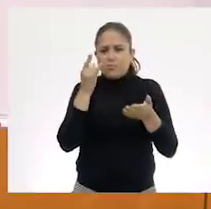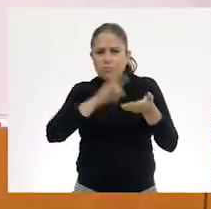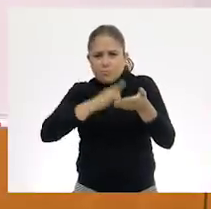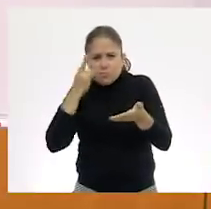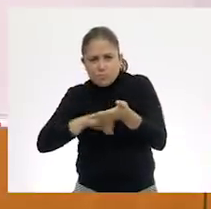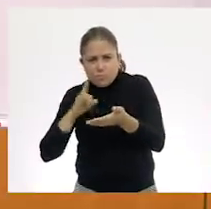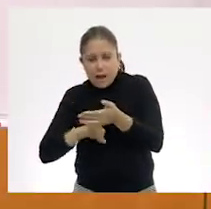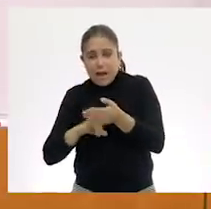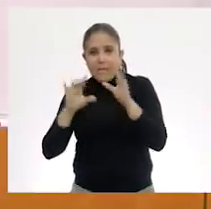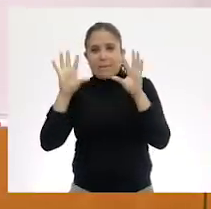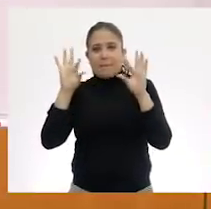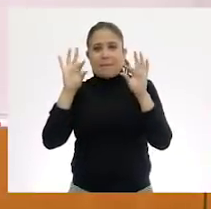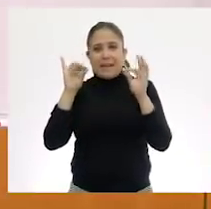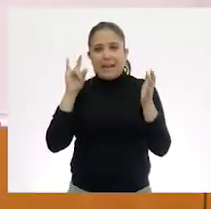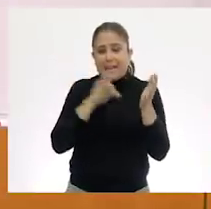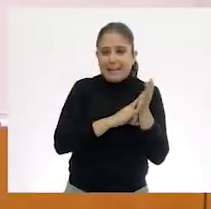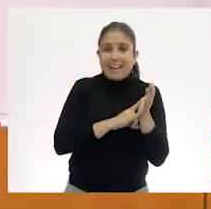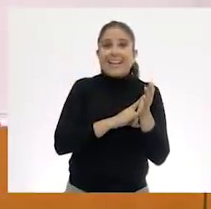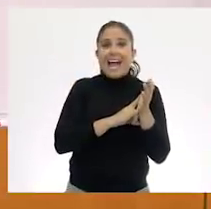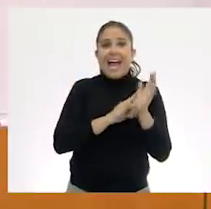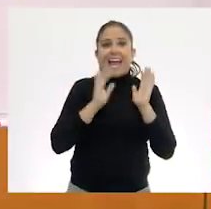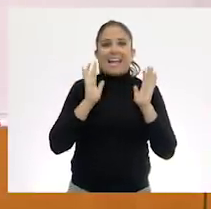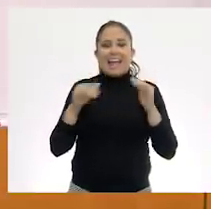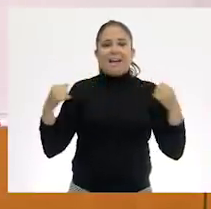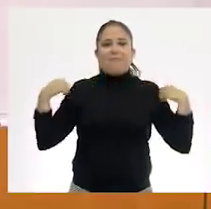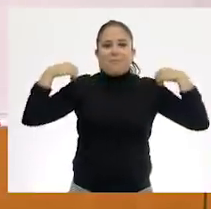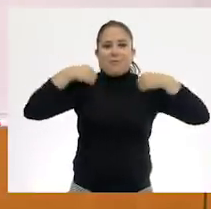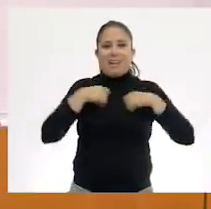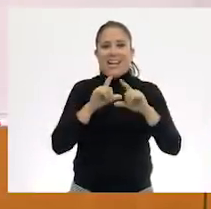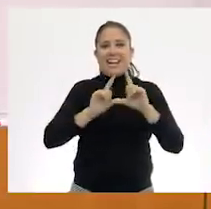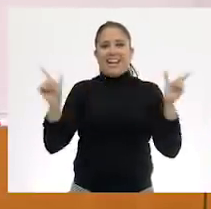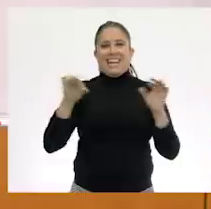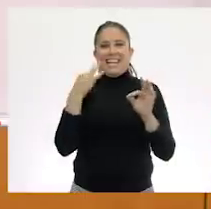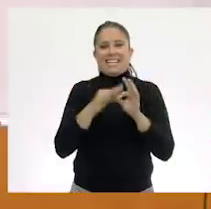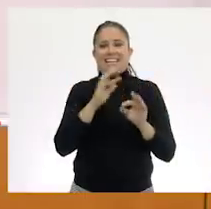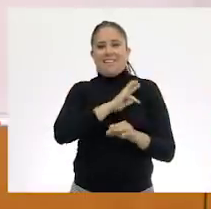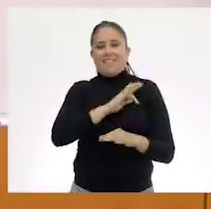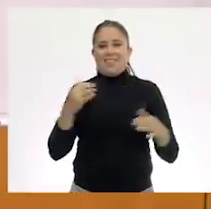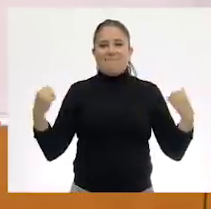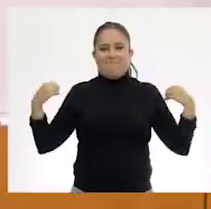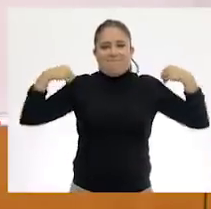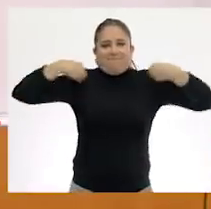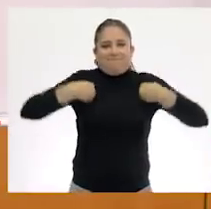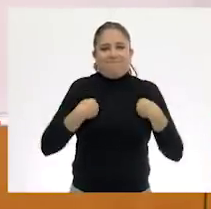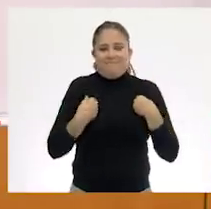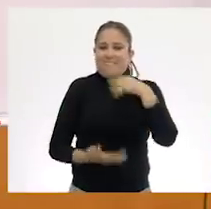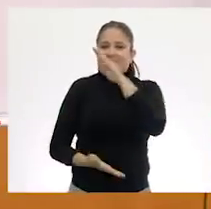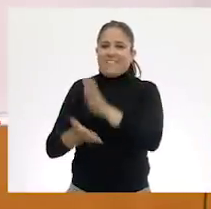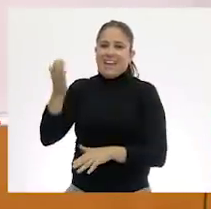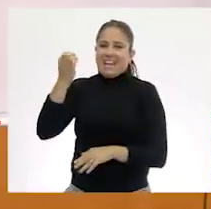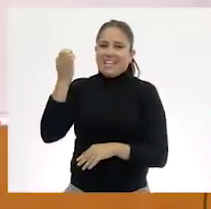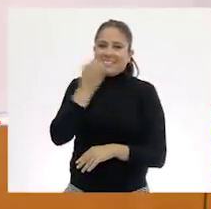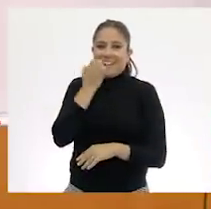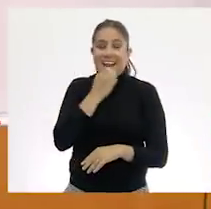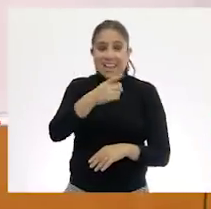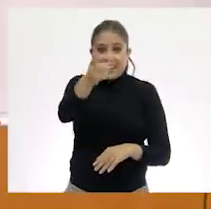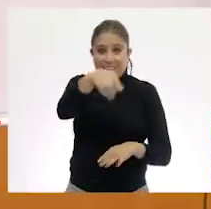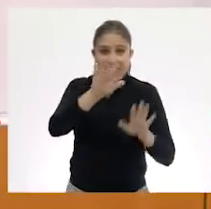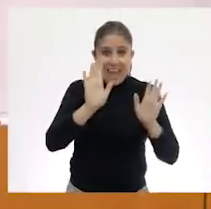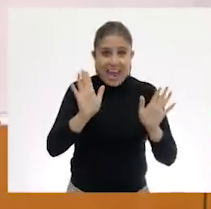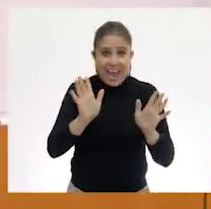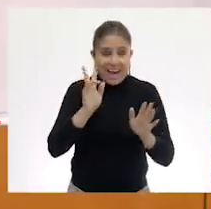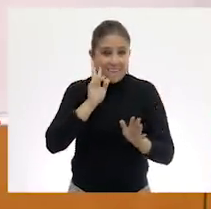y pegamento. Creo que ya tengo mi mochila lista y ahora sí me puedo ir a la escuela. ¿Ustedes qué tal en casa? ¿Ya